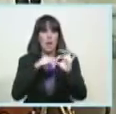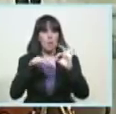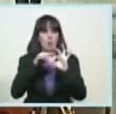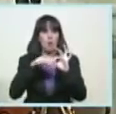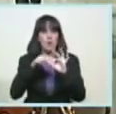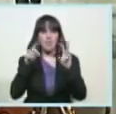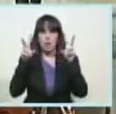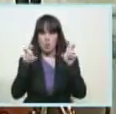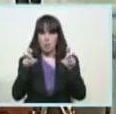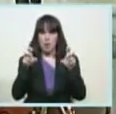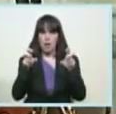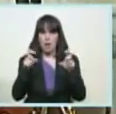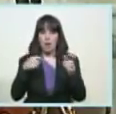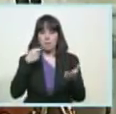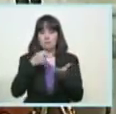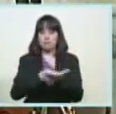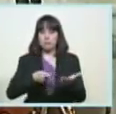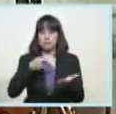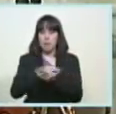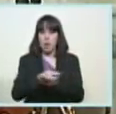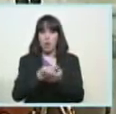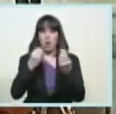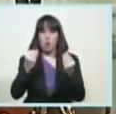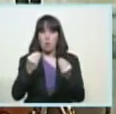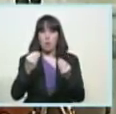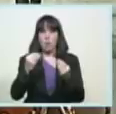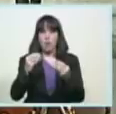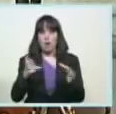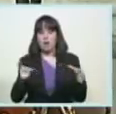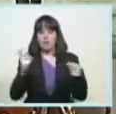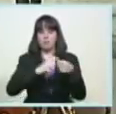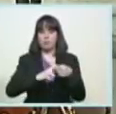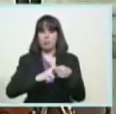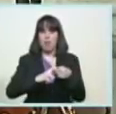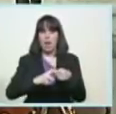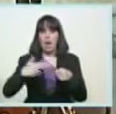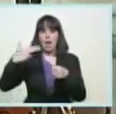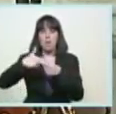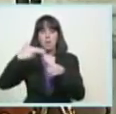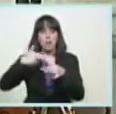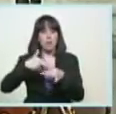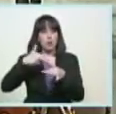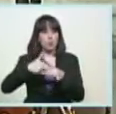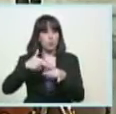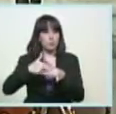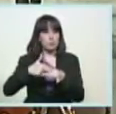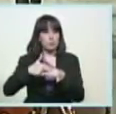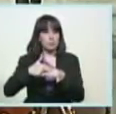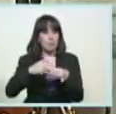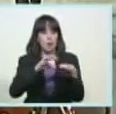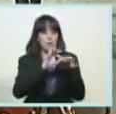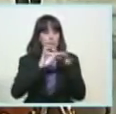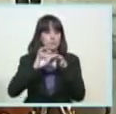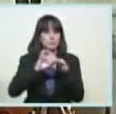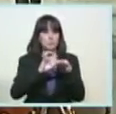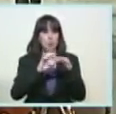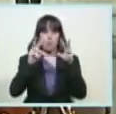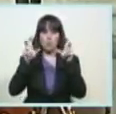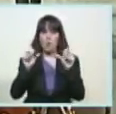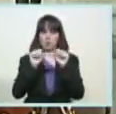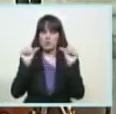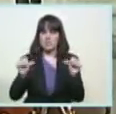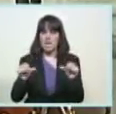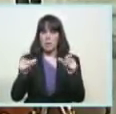una nueva modalidad de anclaje al petró las cripto moneda venezolano un nuevo sistema